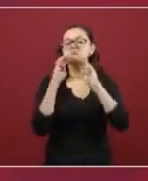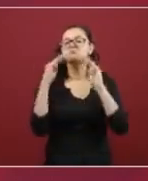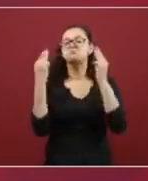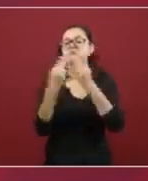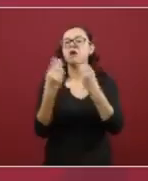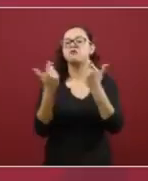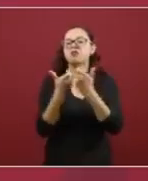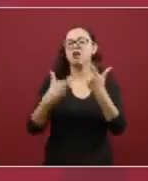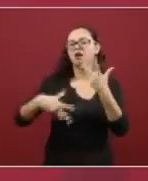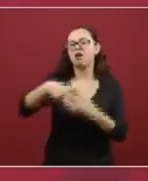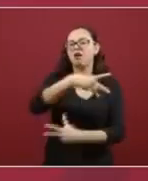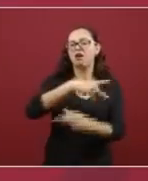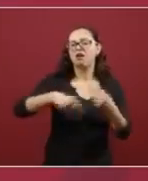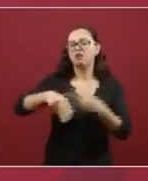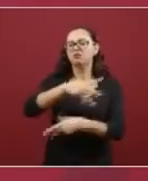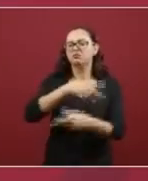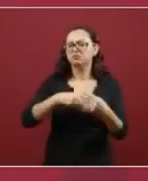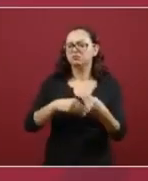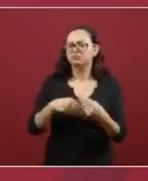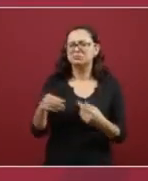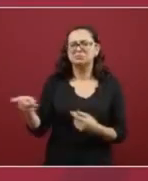Maestro humilde,